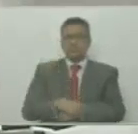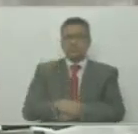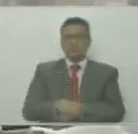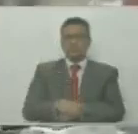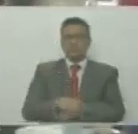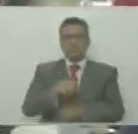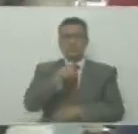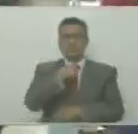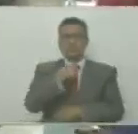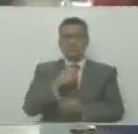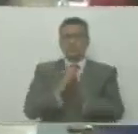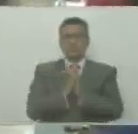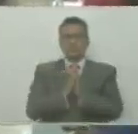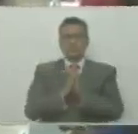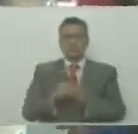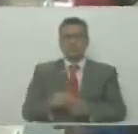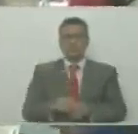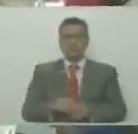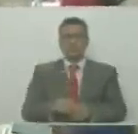Micrófono para el diputado, por favor.